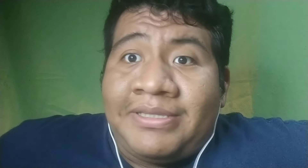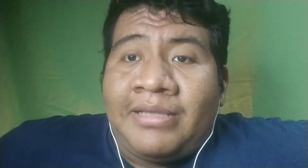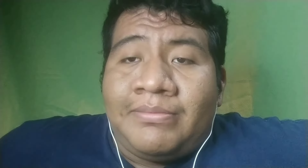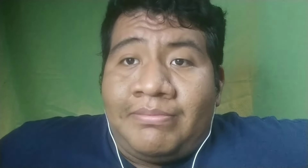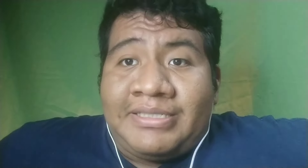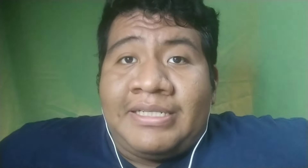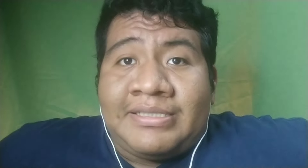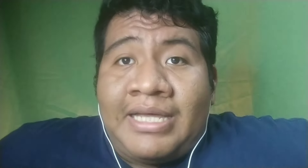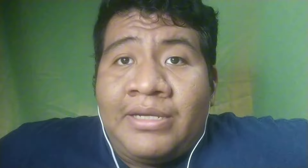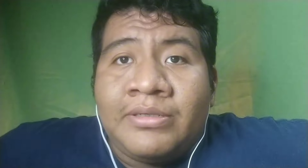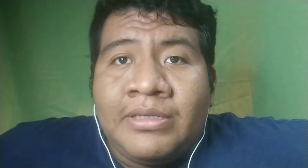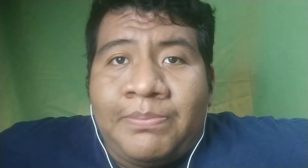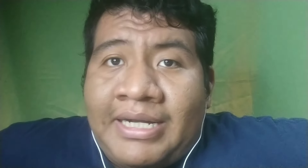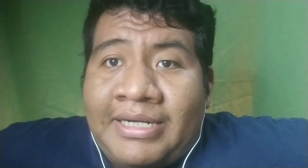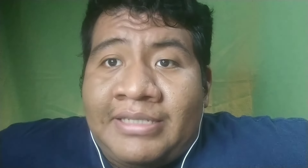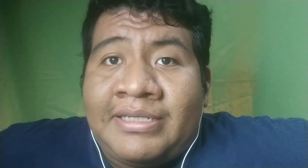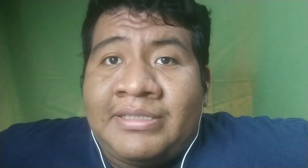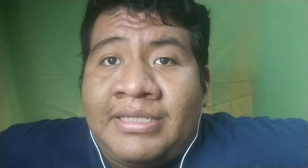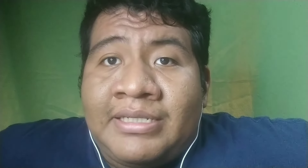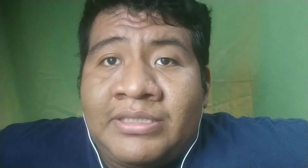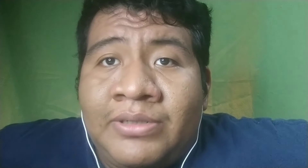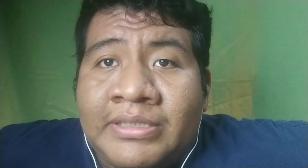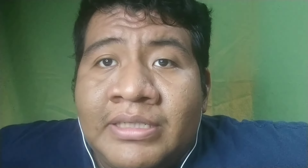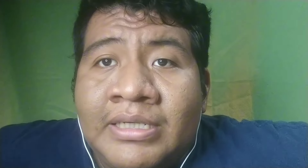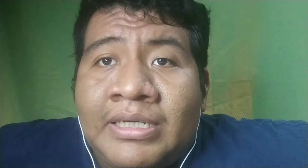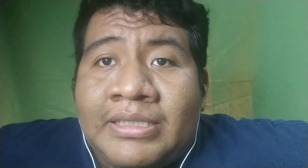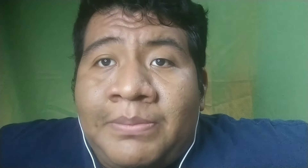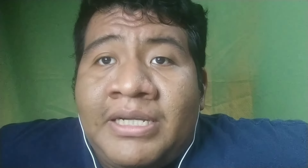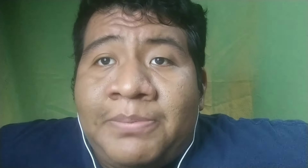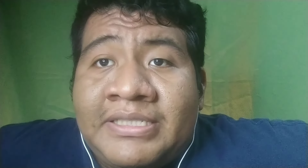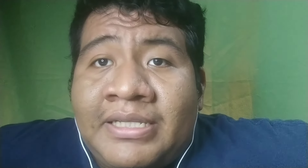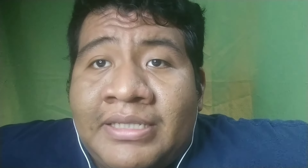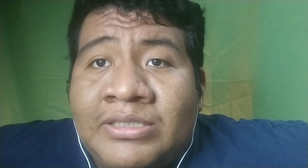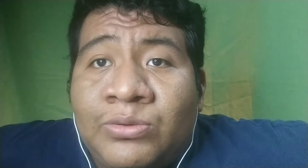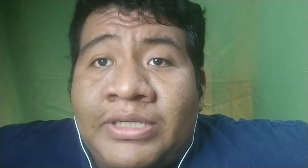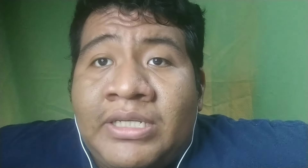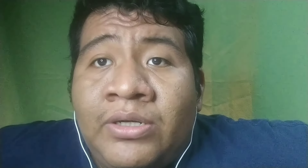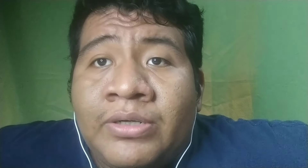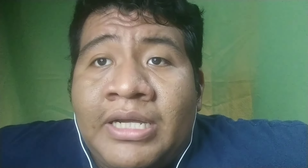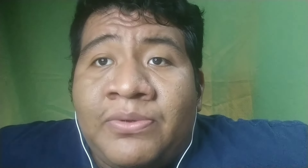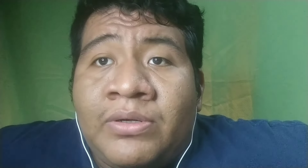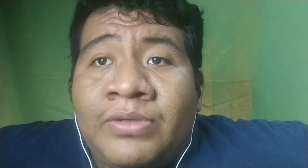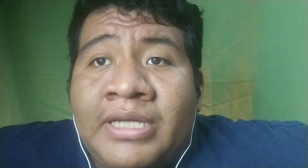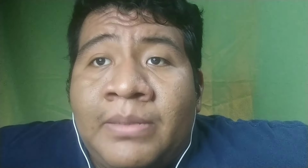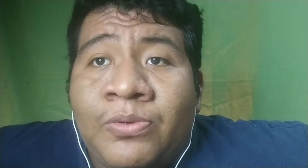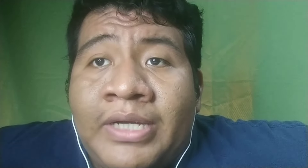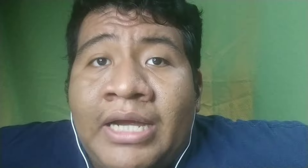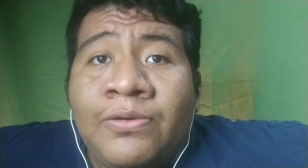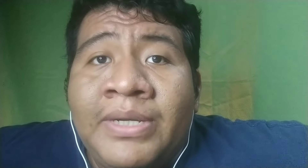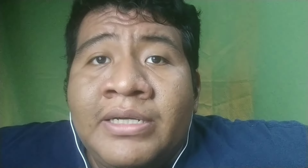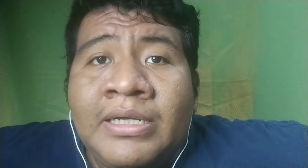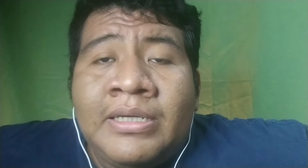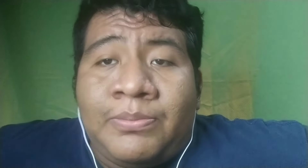O sea, la mitad más que necesario para realizar estas elecciones. También el presidente sugirió que el Poder Judicial